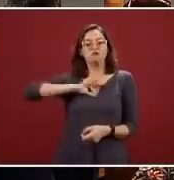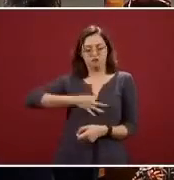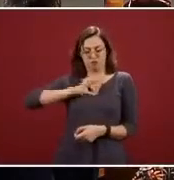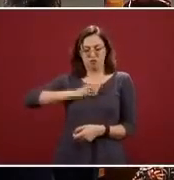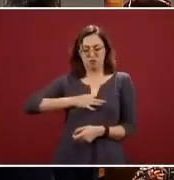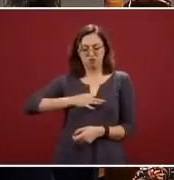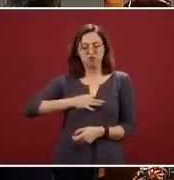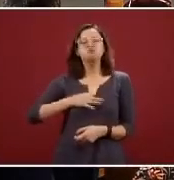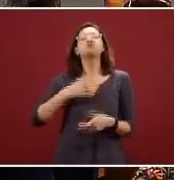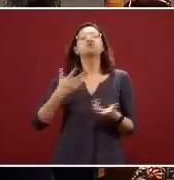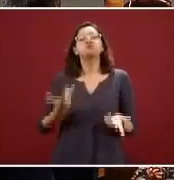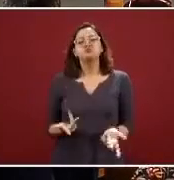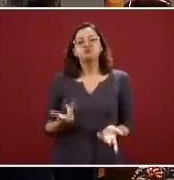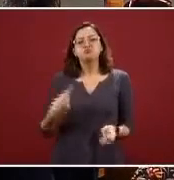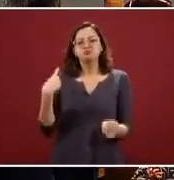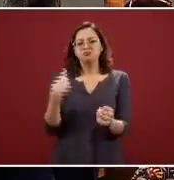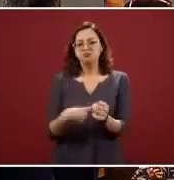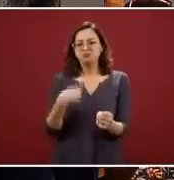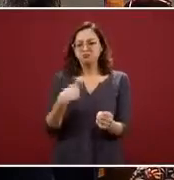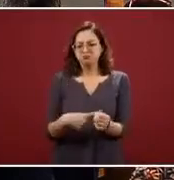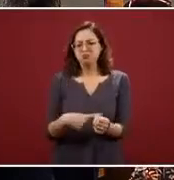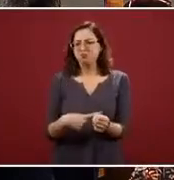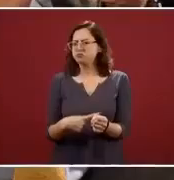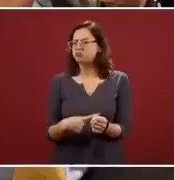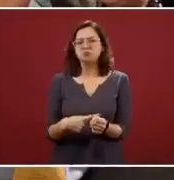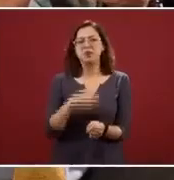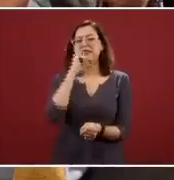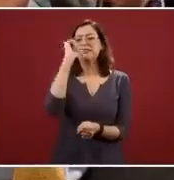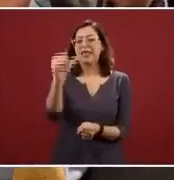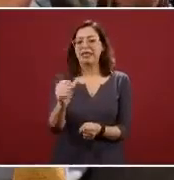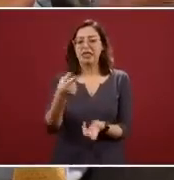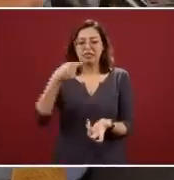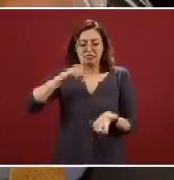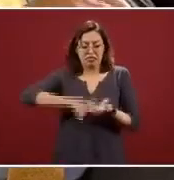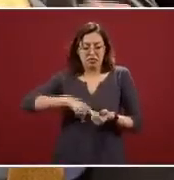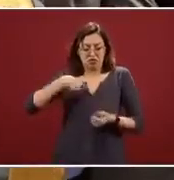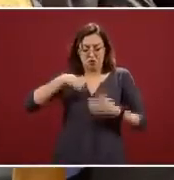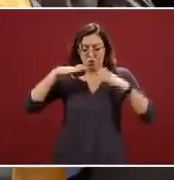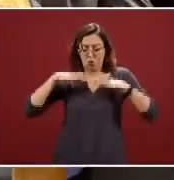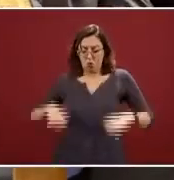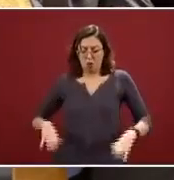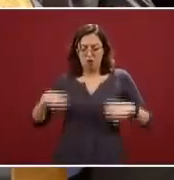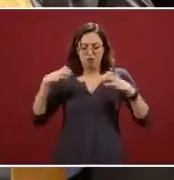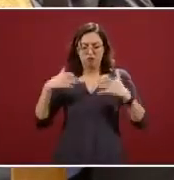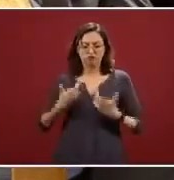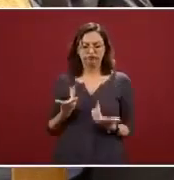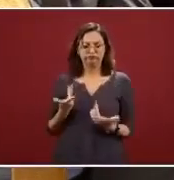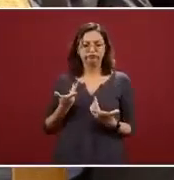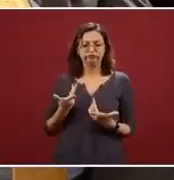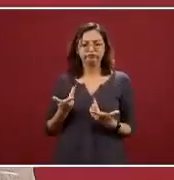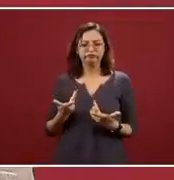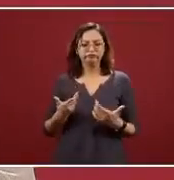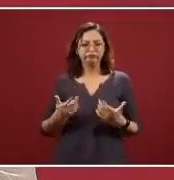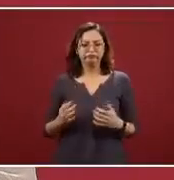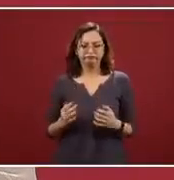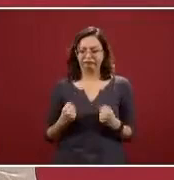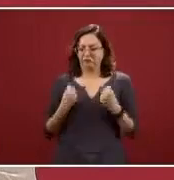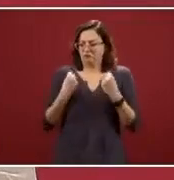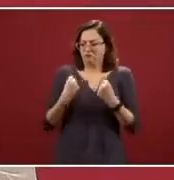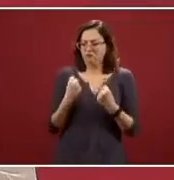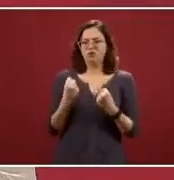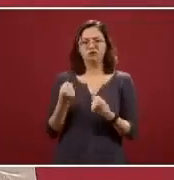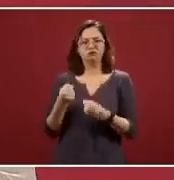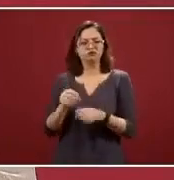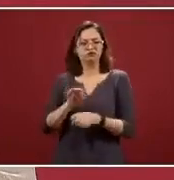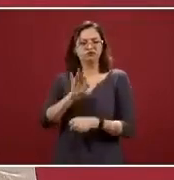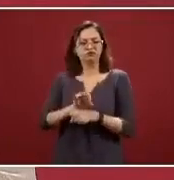pero el hecho de tener el virus en sus vías respiratorias hace que el sistema inmunológico reaccione. Eso sería bueno porque en la medida de la proporción